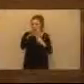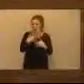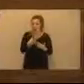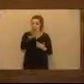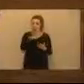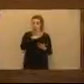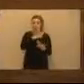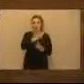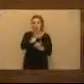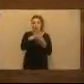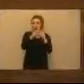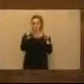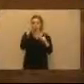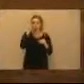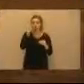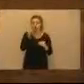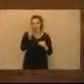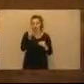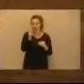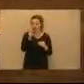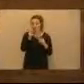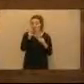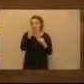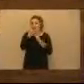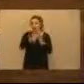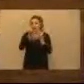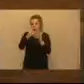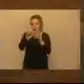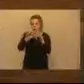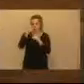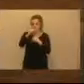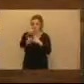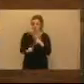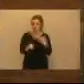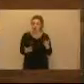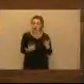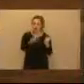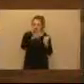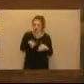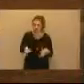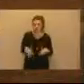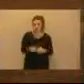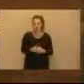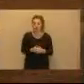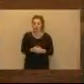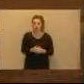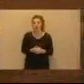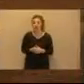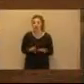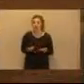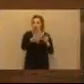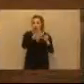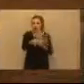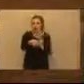convalidación universitaria se produce solamente con el superior. Por último, en